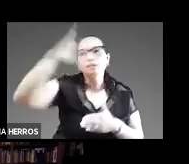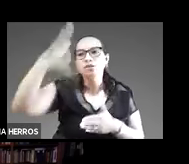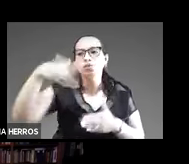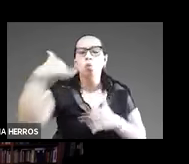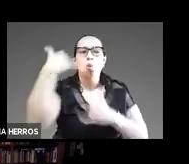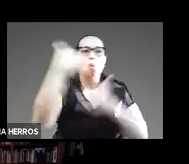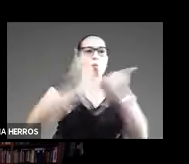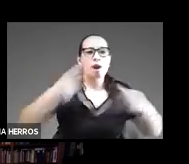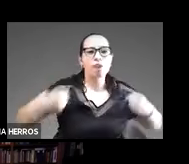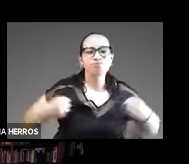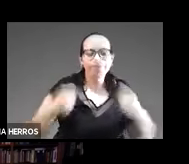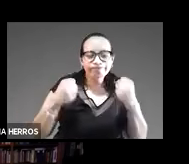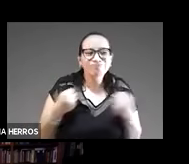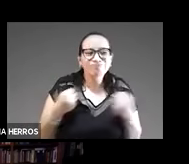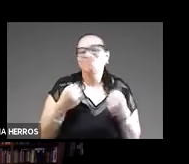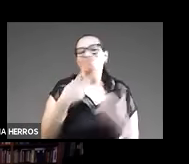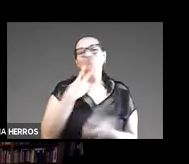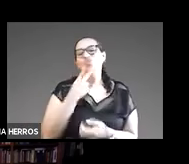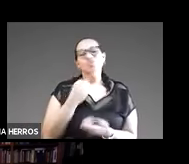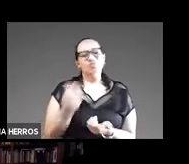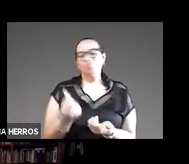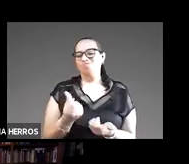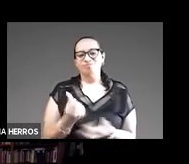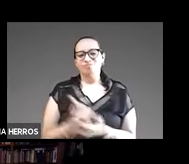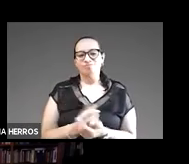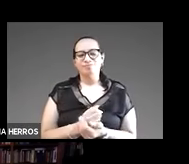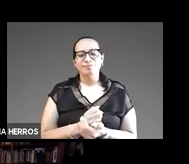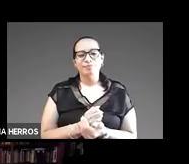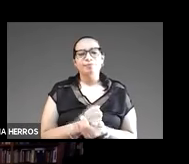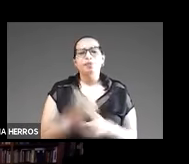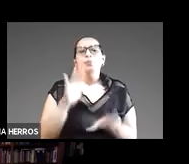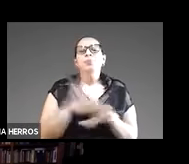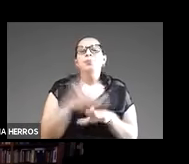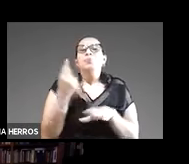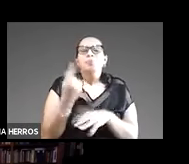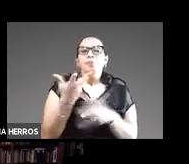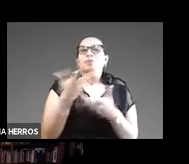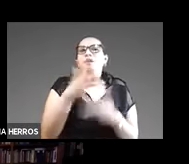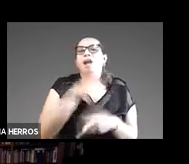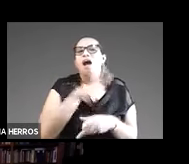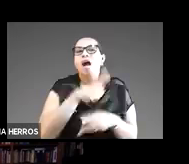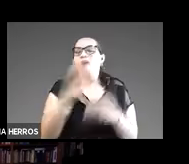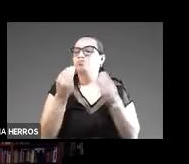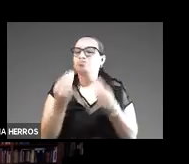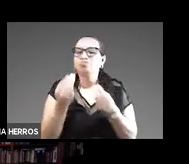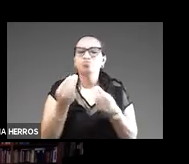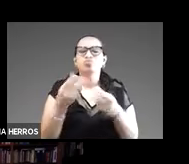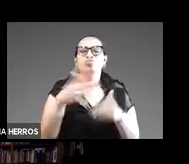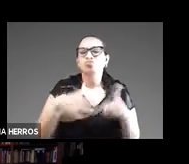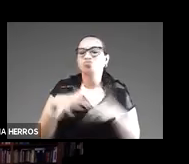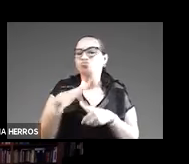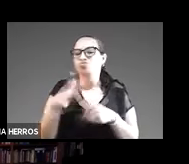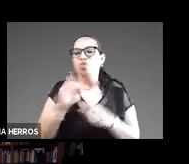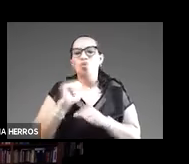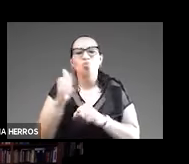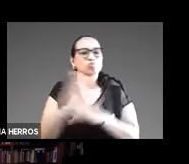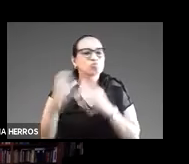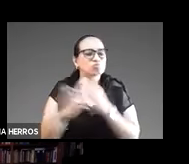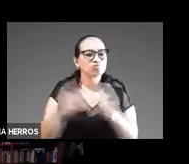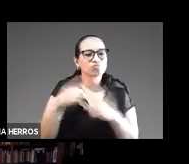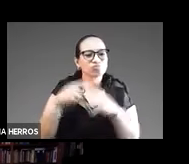juegos, se quedaba corta, ¿no? O sea, ¿por qué? Porque había mucho de subjetividades